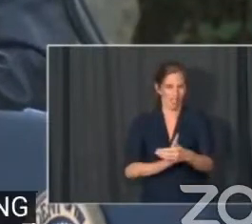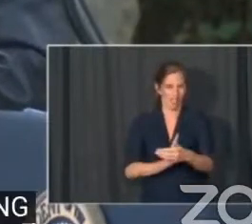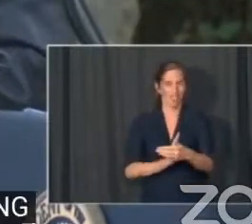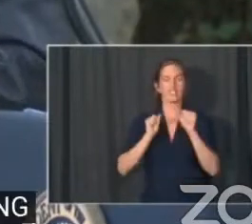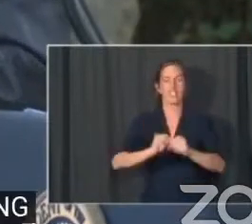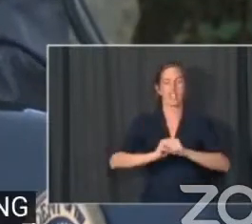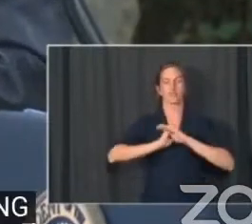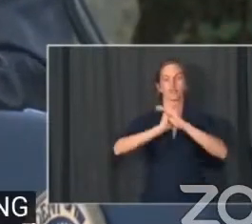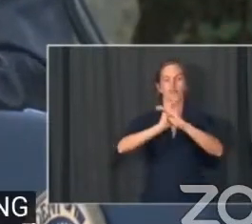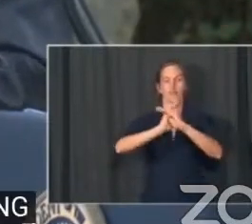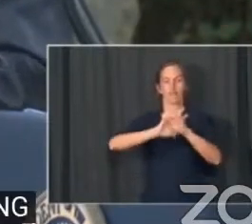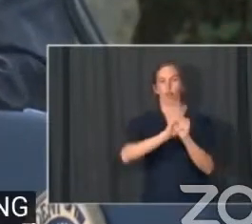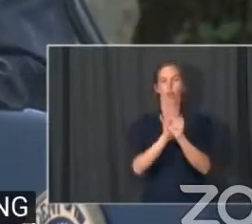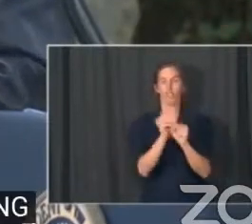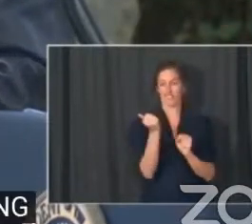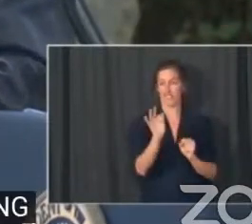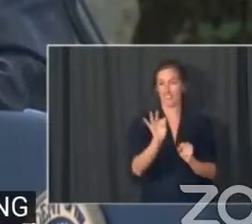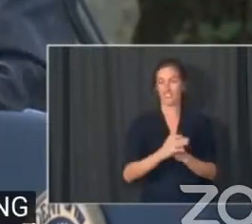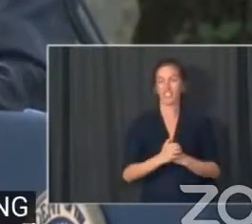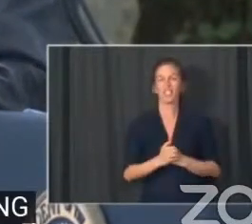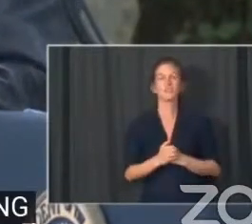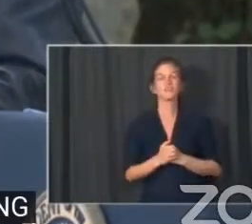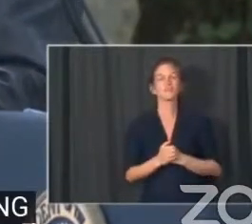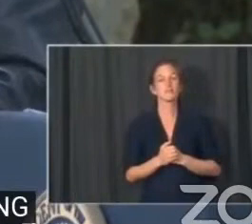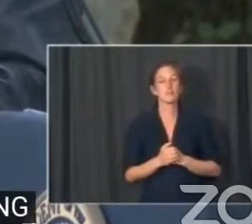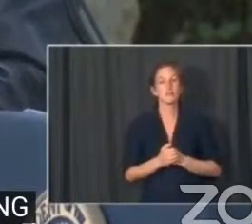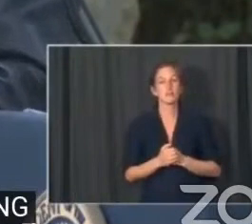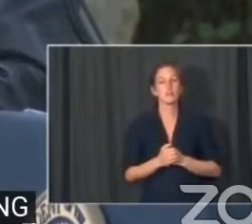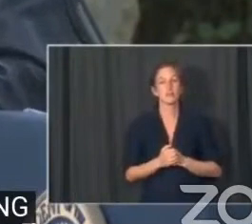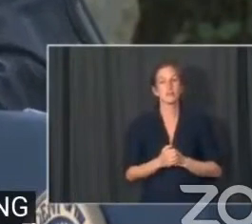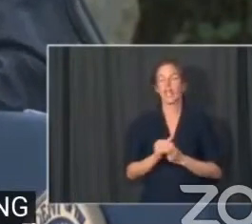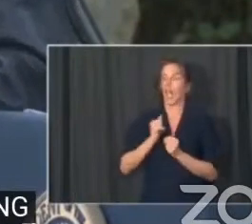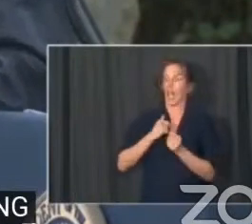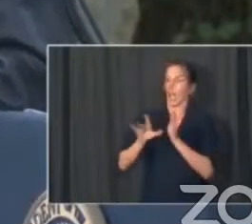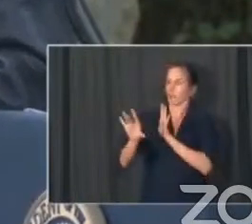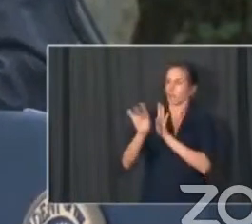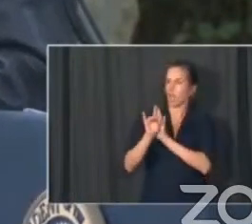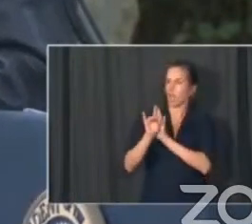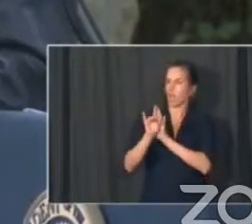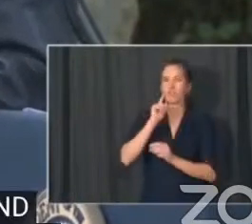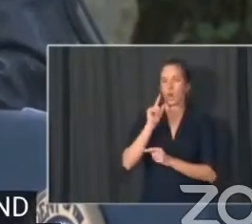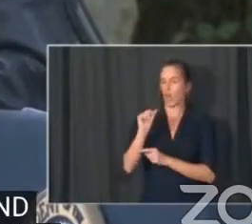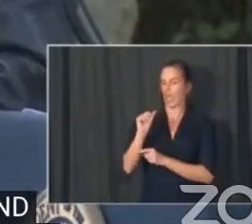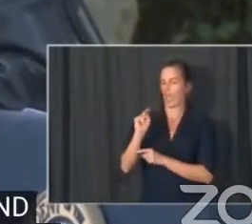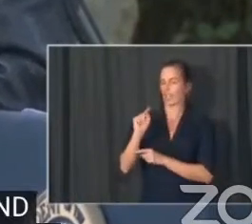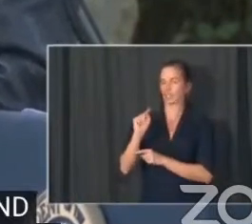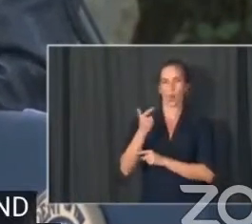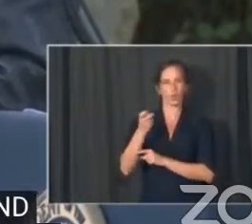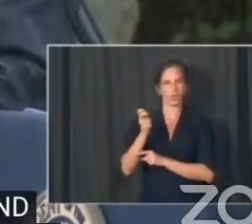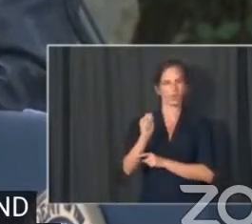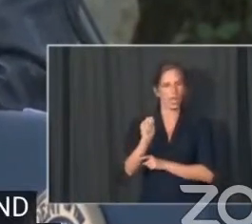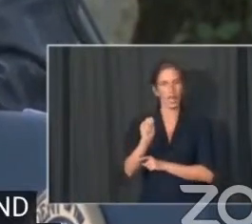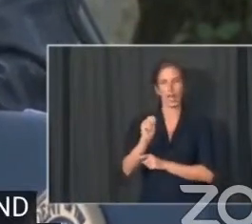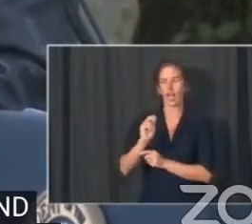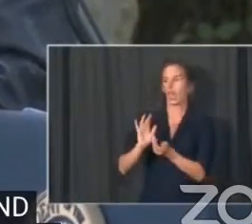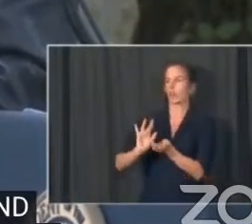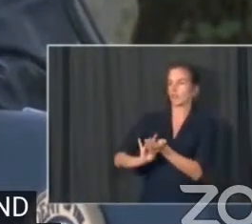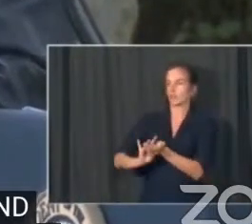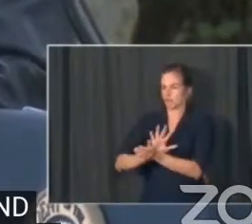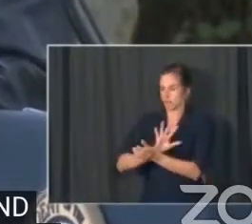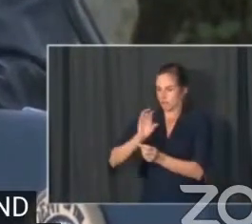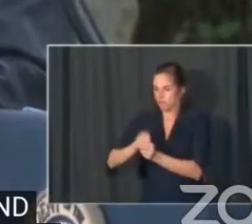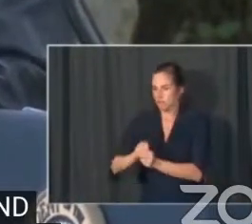COVID-19, that the kind of Pfizer, la choices we vacuna de have Pfizer made ha in terms of demostrado the que antigen la selected vacunación es posible was en contra del effective COVID